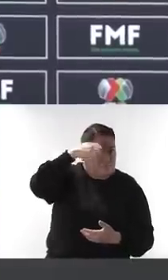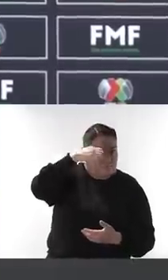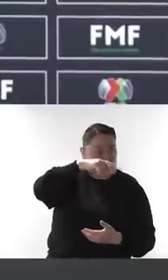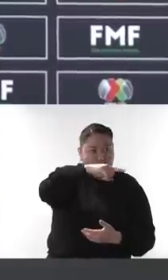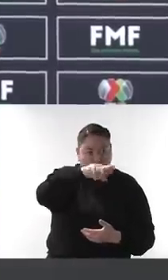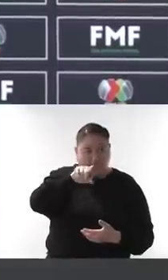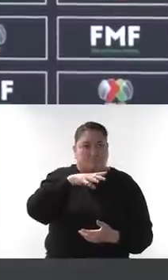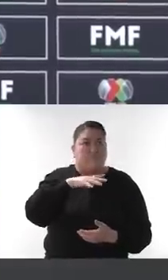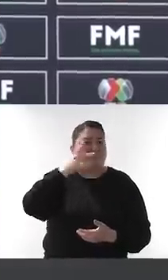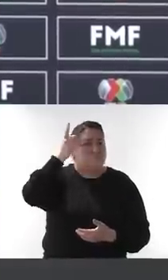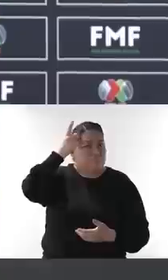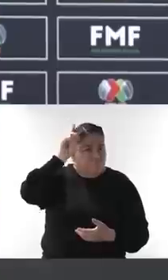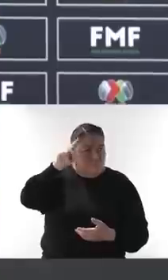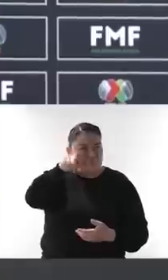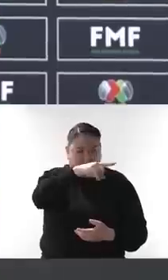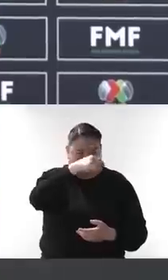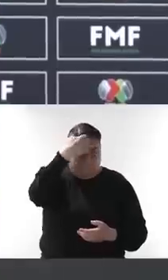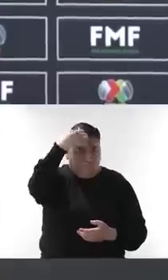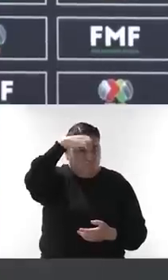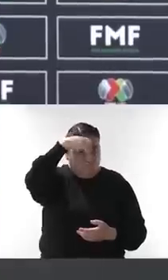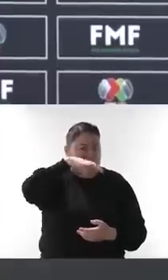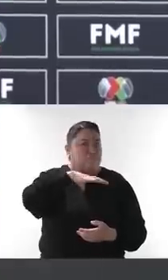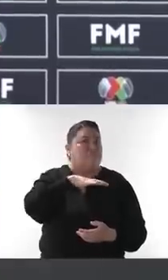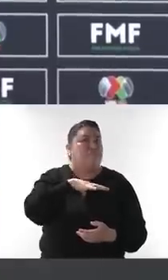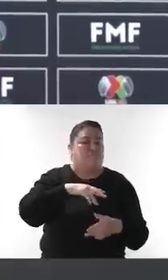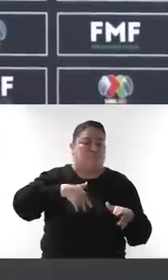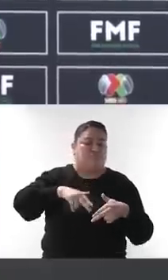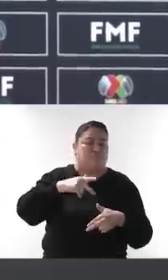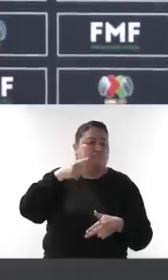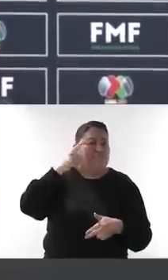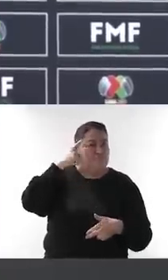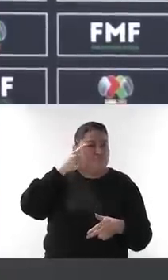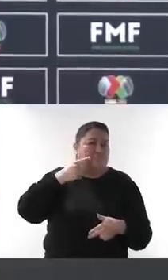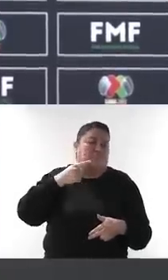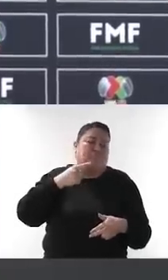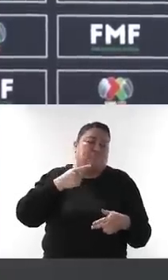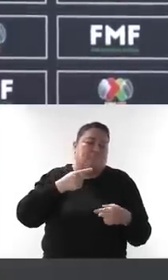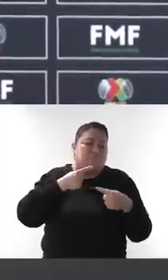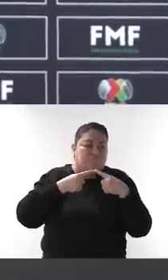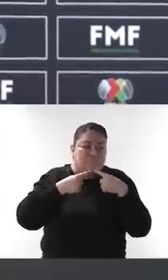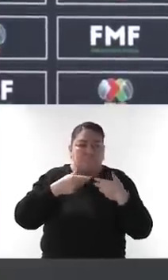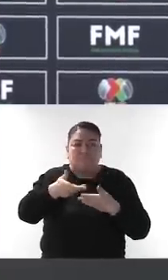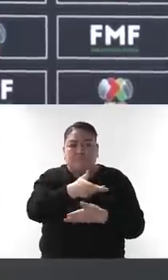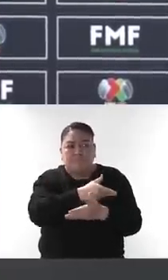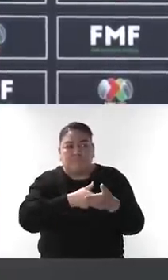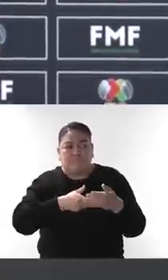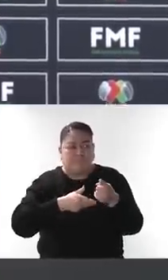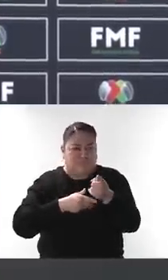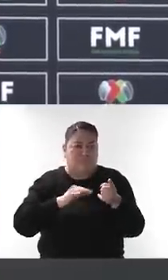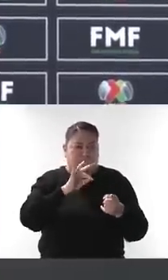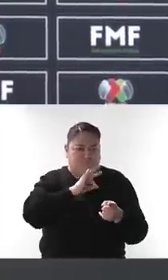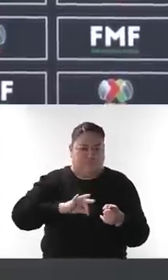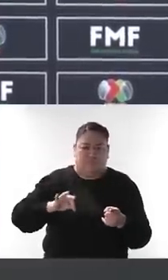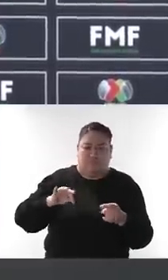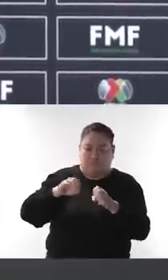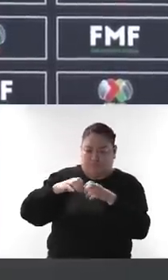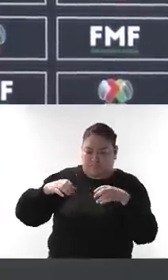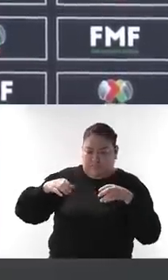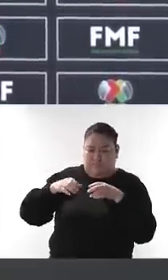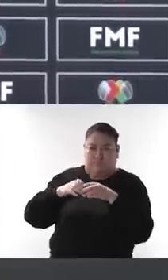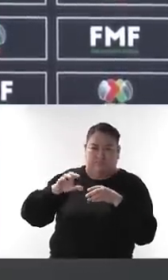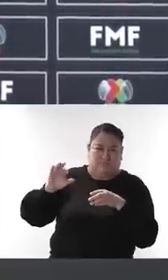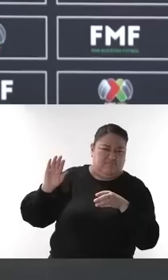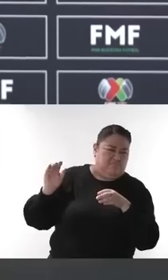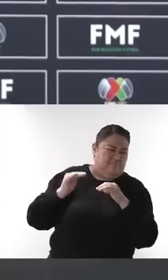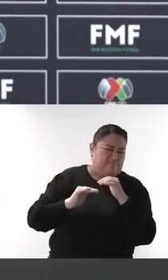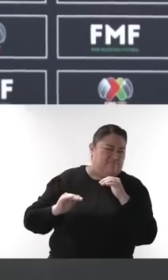estos dueños es enorme, pero creo que era un grupo pequeño que tiene esta gran oportunidad de aportar a selecciones nacionales.